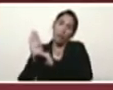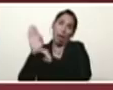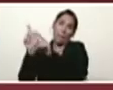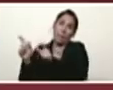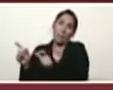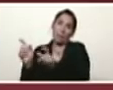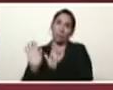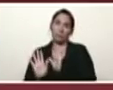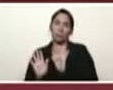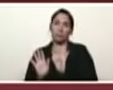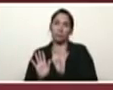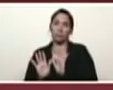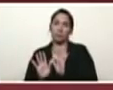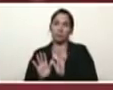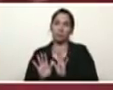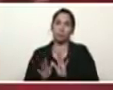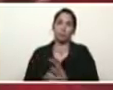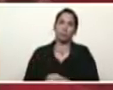¿Verdad?